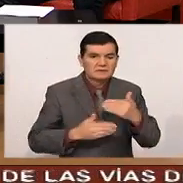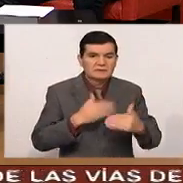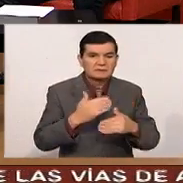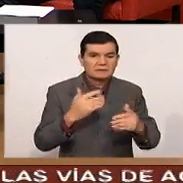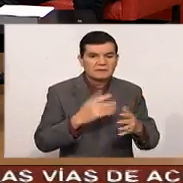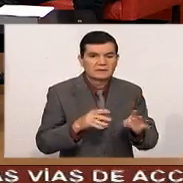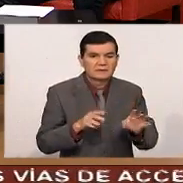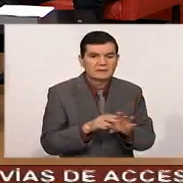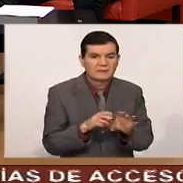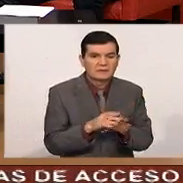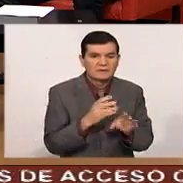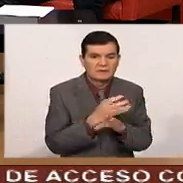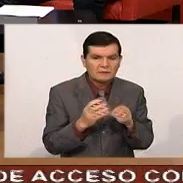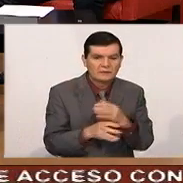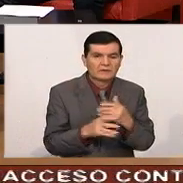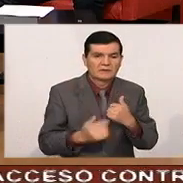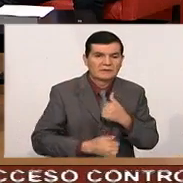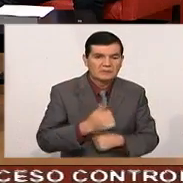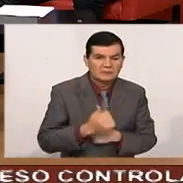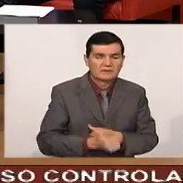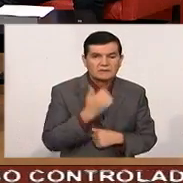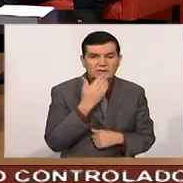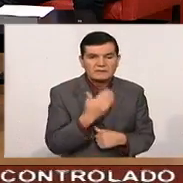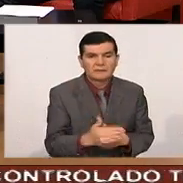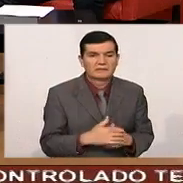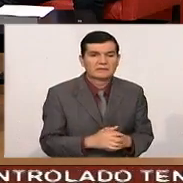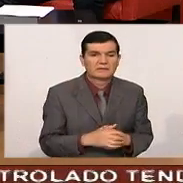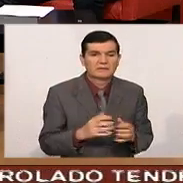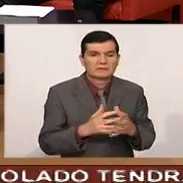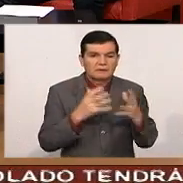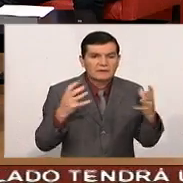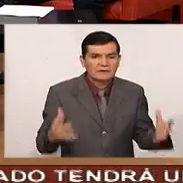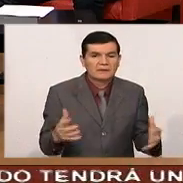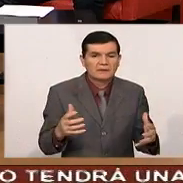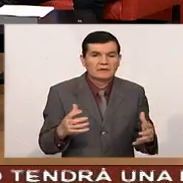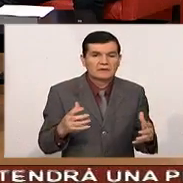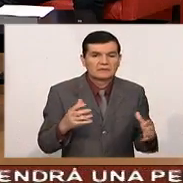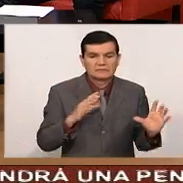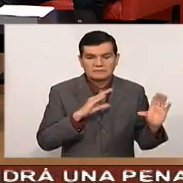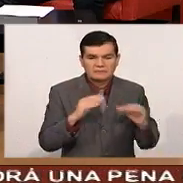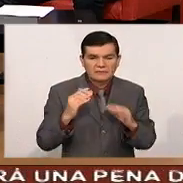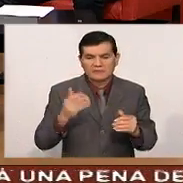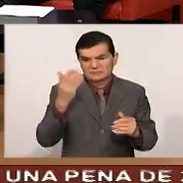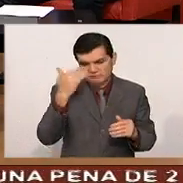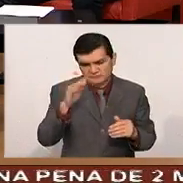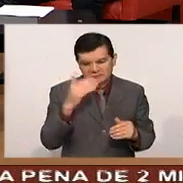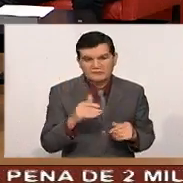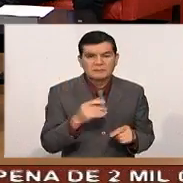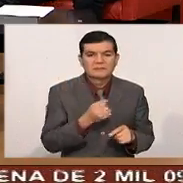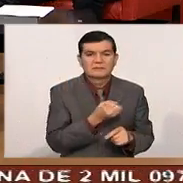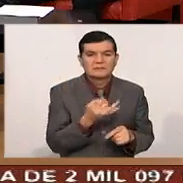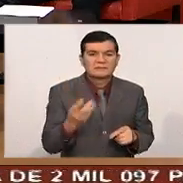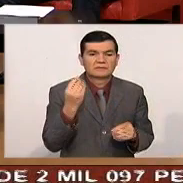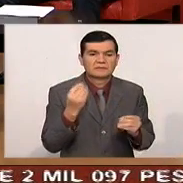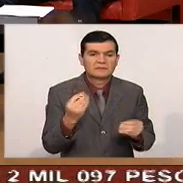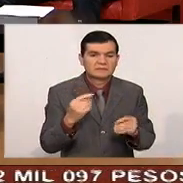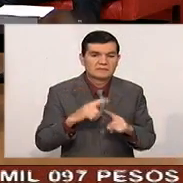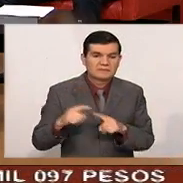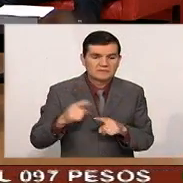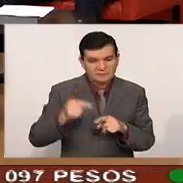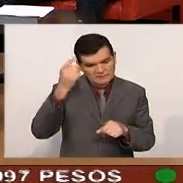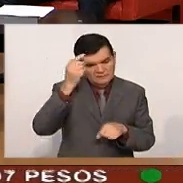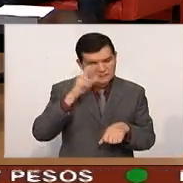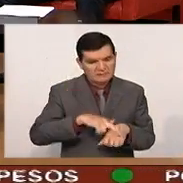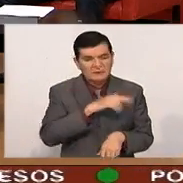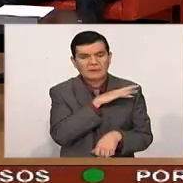grandes lecciones de gran competitividad, gran capacidad. Hoy muchas de las directoras generales de